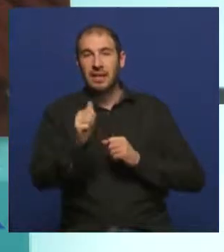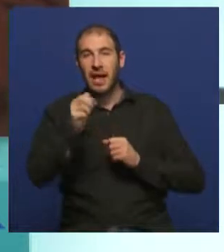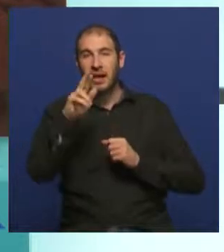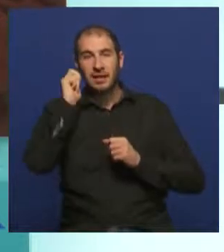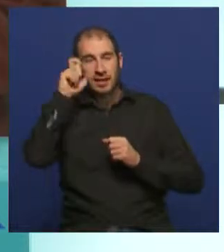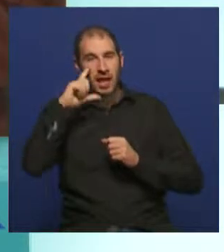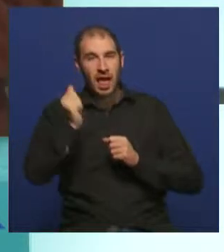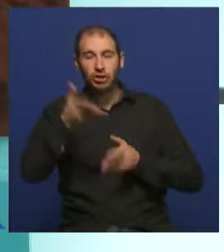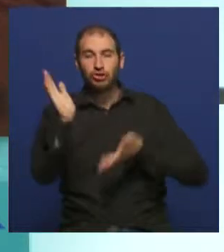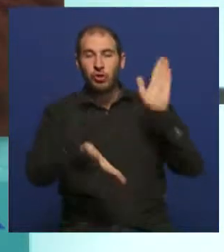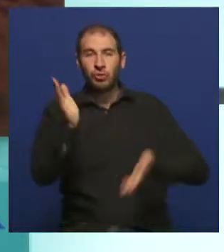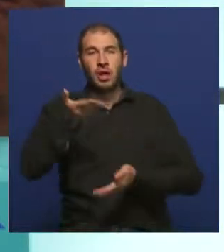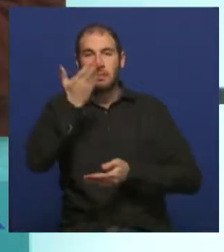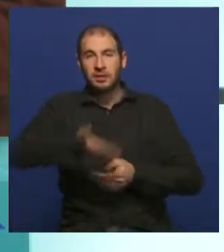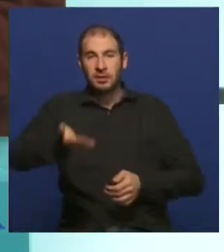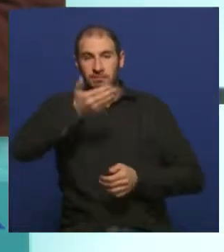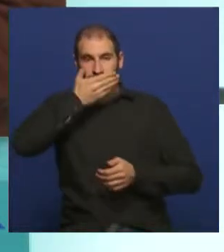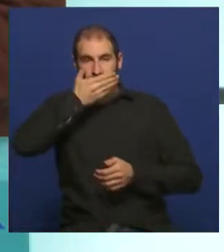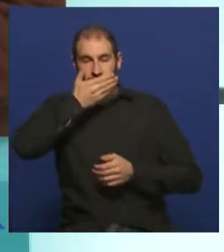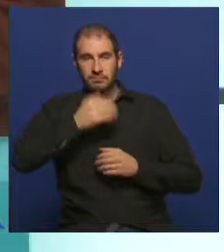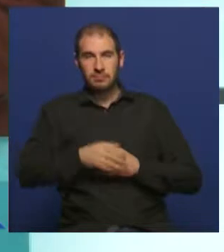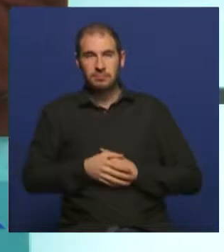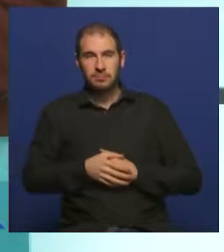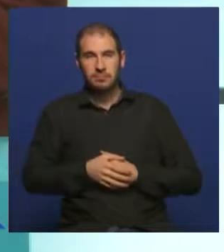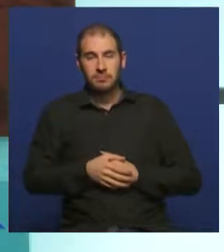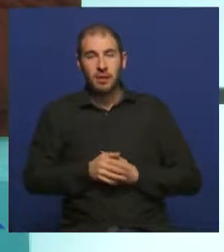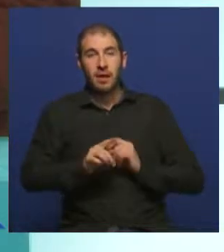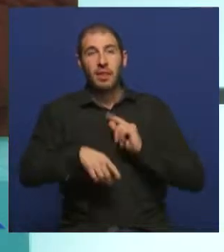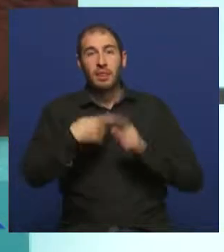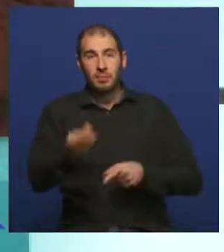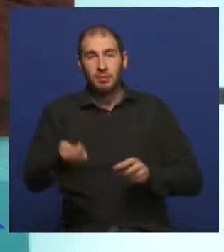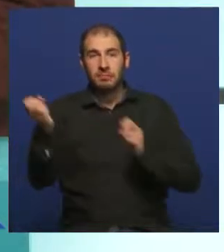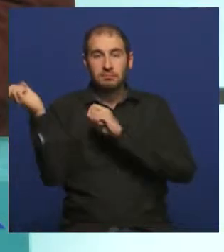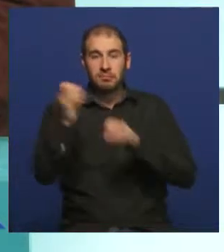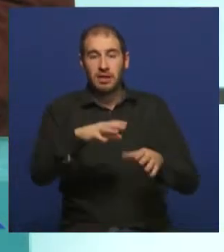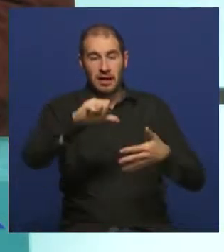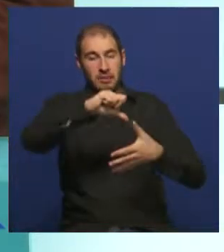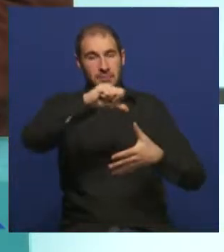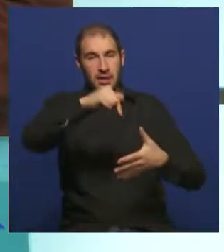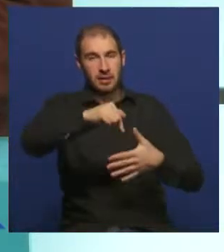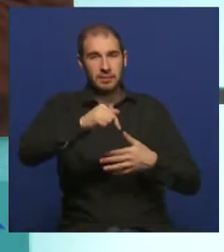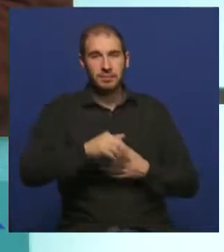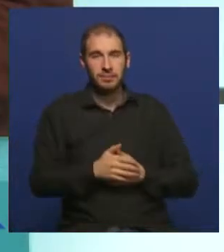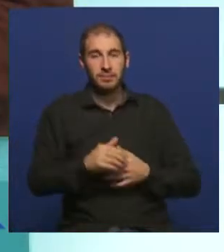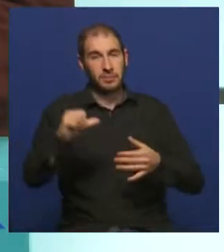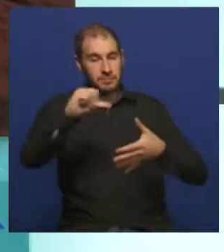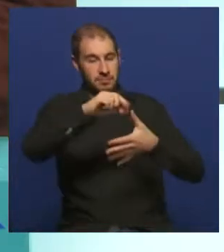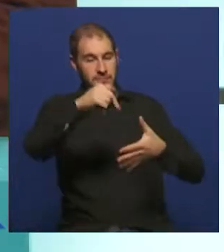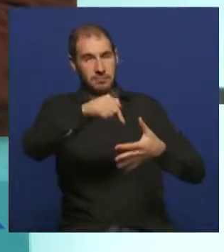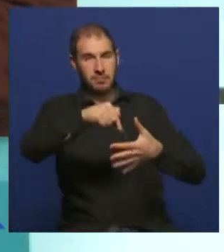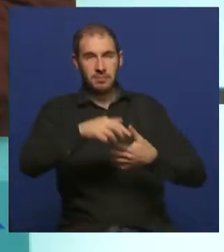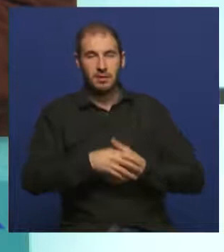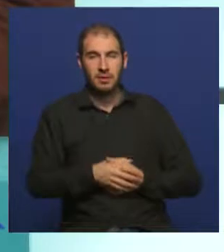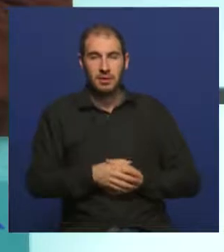utilizaron la tortura y la desaparición forzada. Y luego esto se trasladó a Latinoamérica. Entonces en Latinoamérica